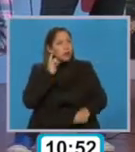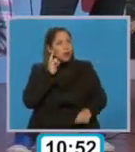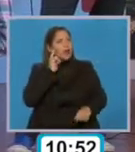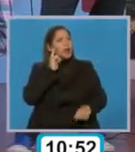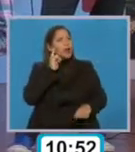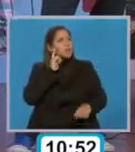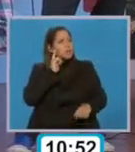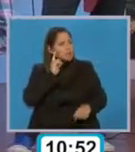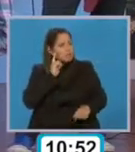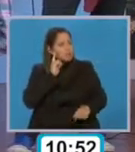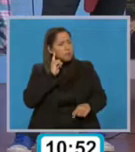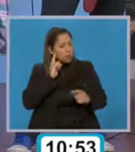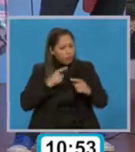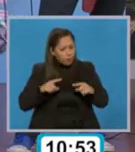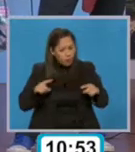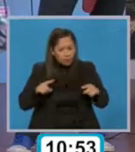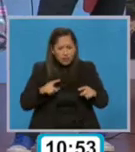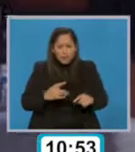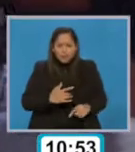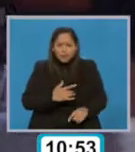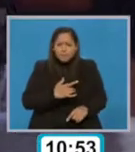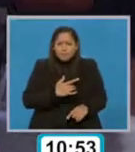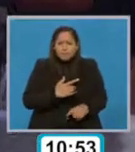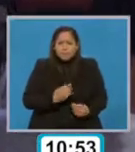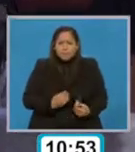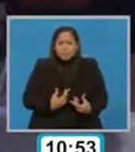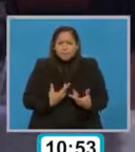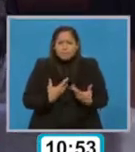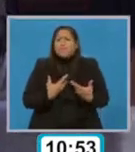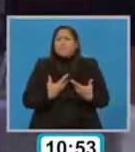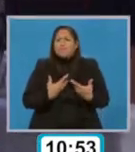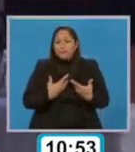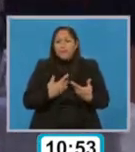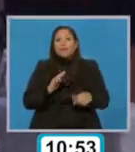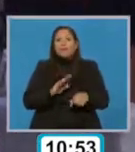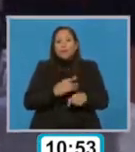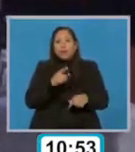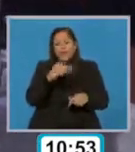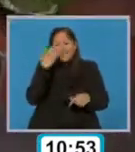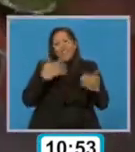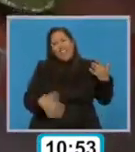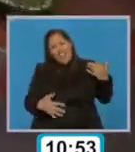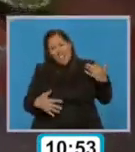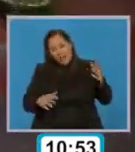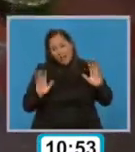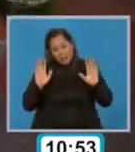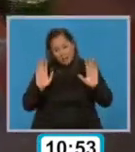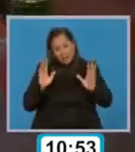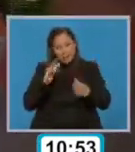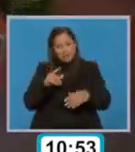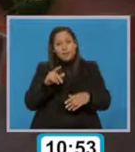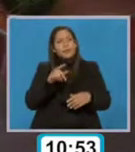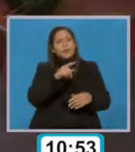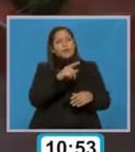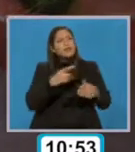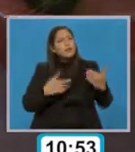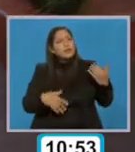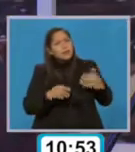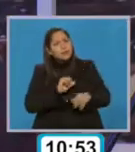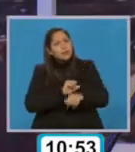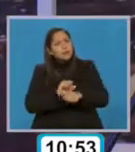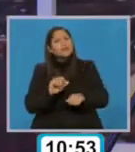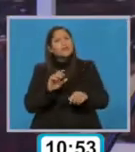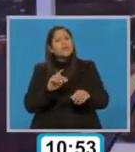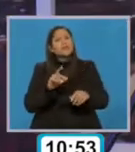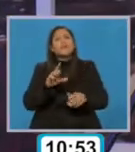es una música muy digerible, porque hay diferentes rock pop, tú lo sabes, ¿no? Y las influencias, ¿de dónde vienen?